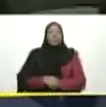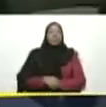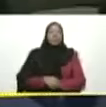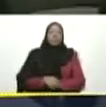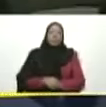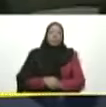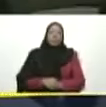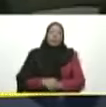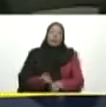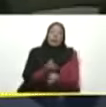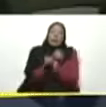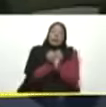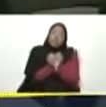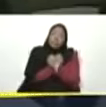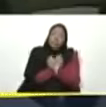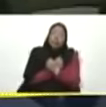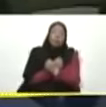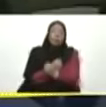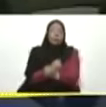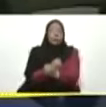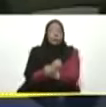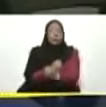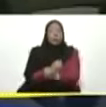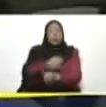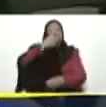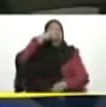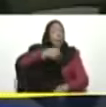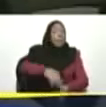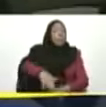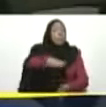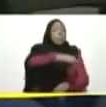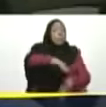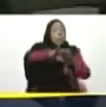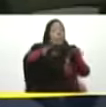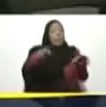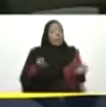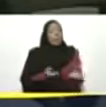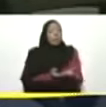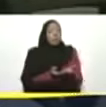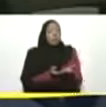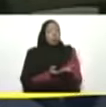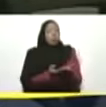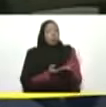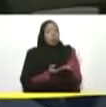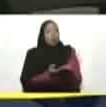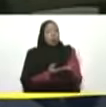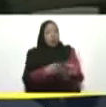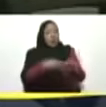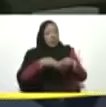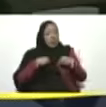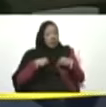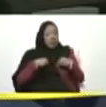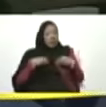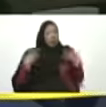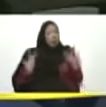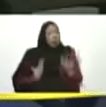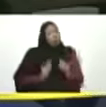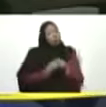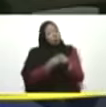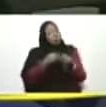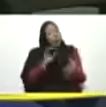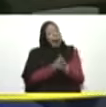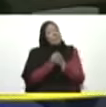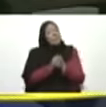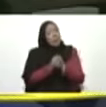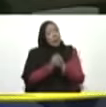Y amamos a los pueblos del mundo. Y queremos construir con los pueblos del mundo lazos